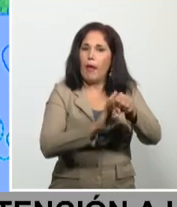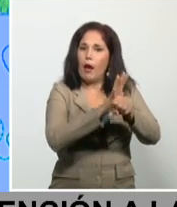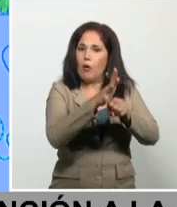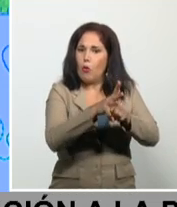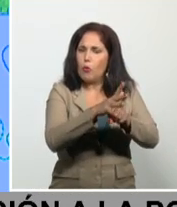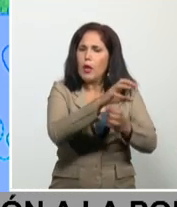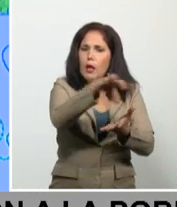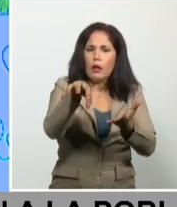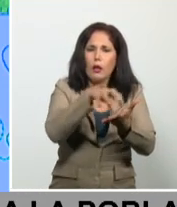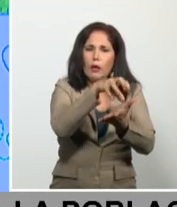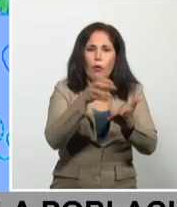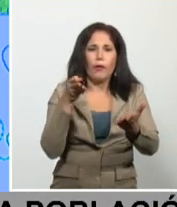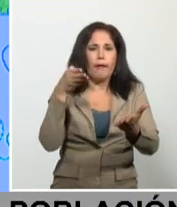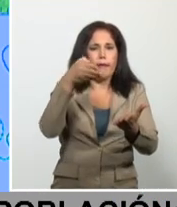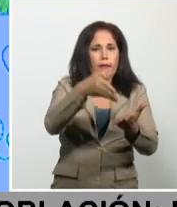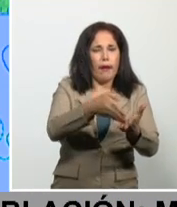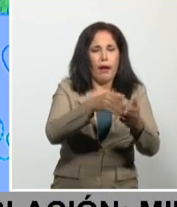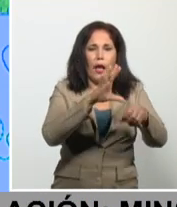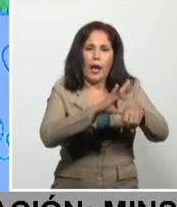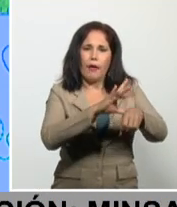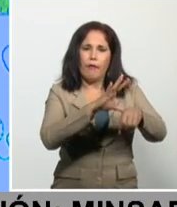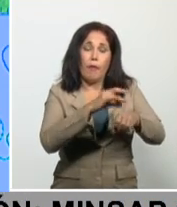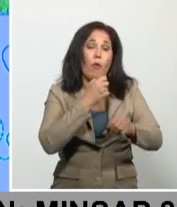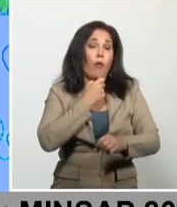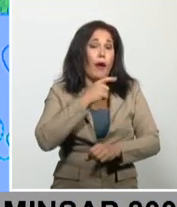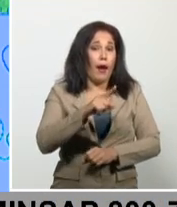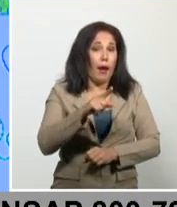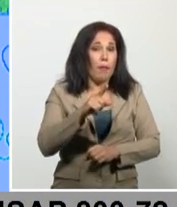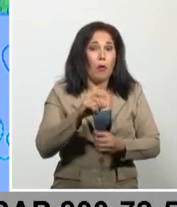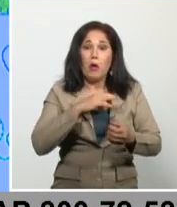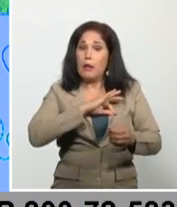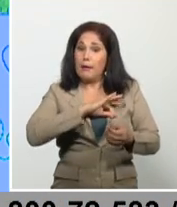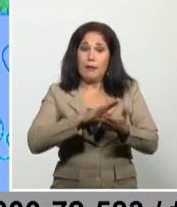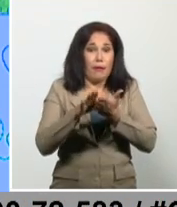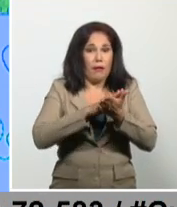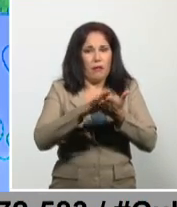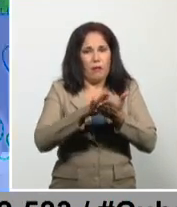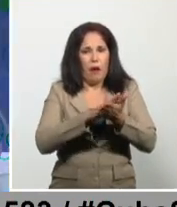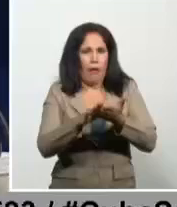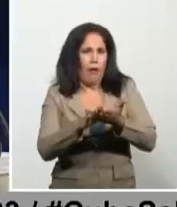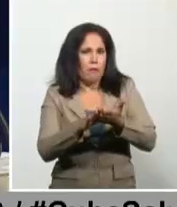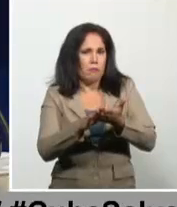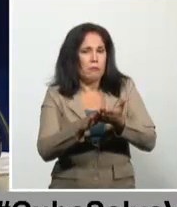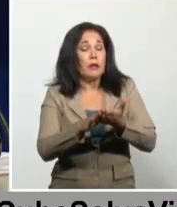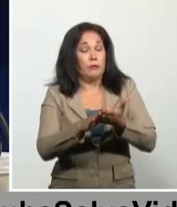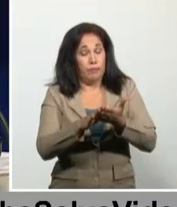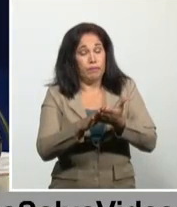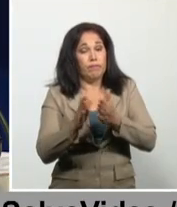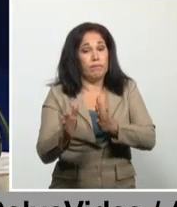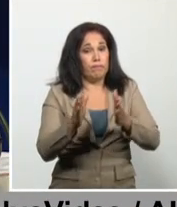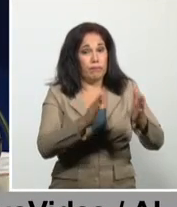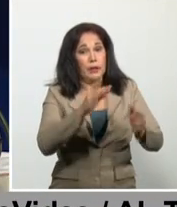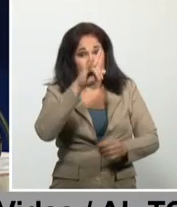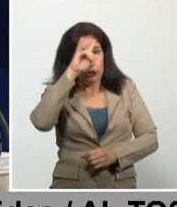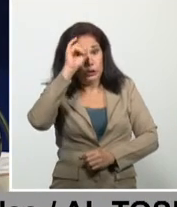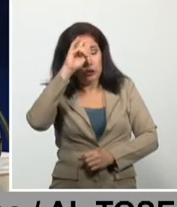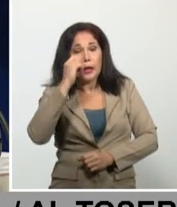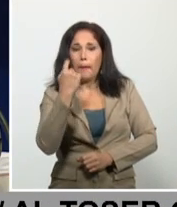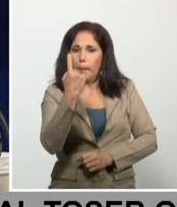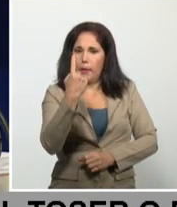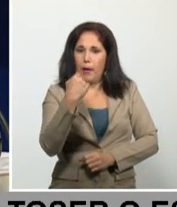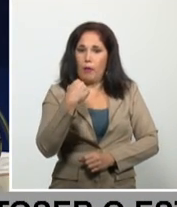pueden llegar portadores de esta enfermedad, incluso sin los síntomas característicos? Sí, primero